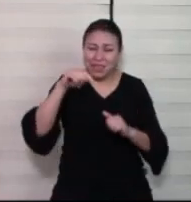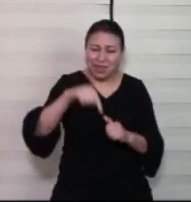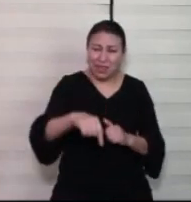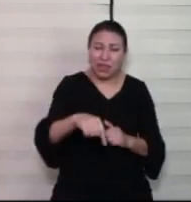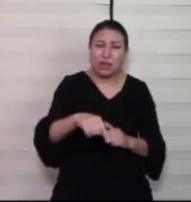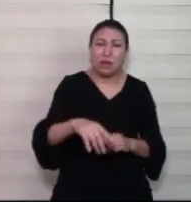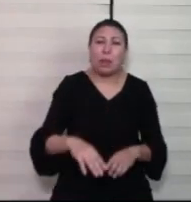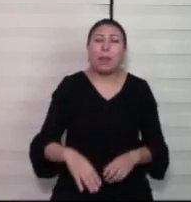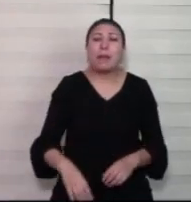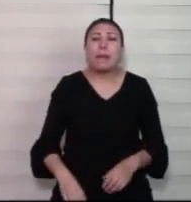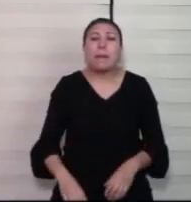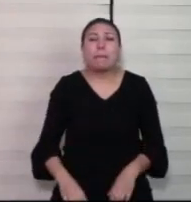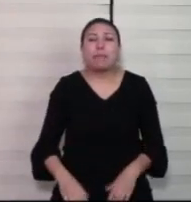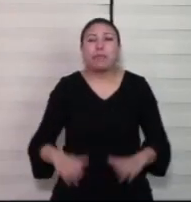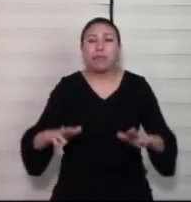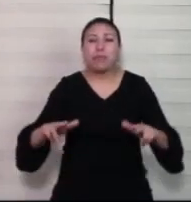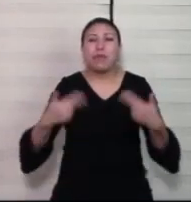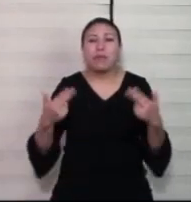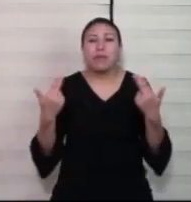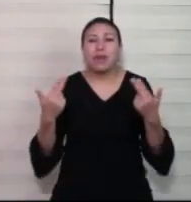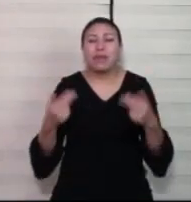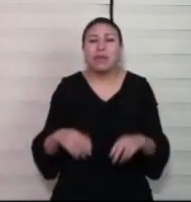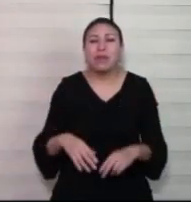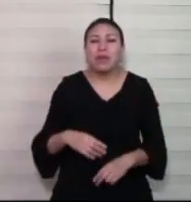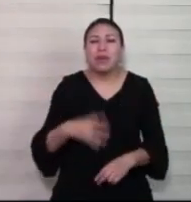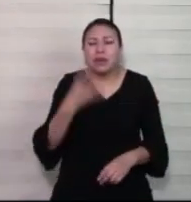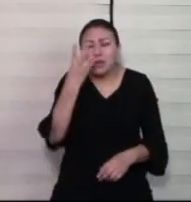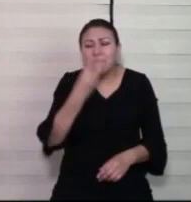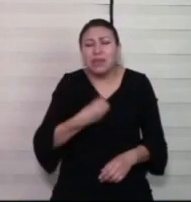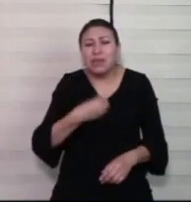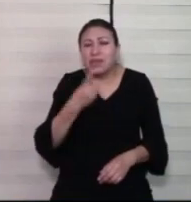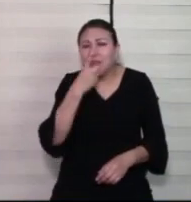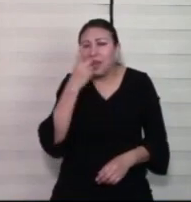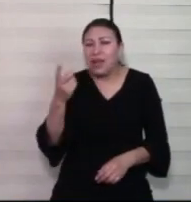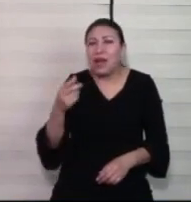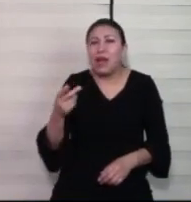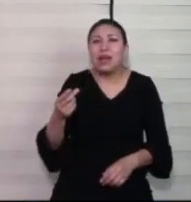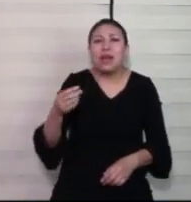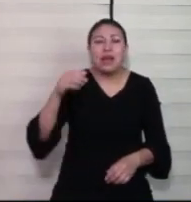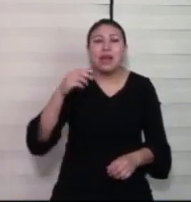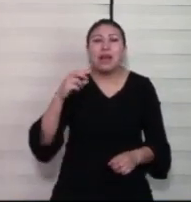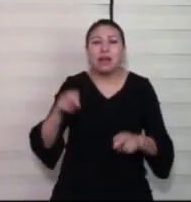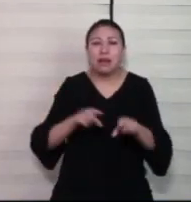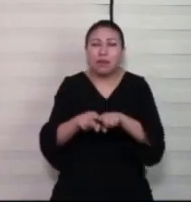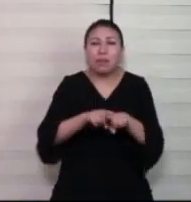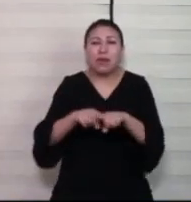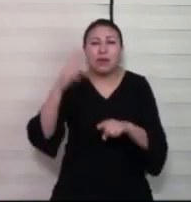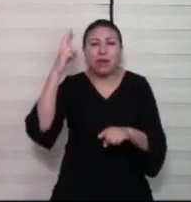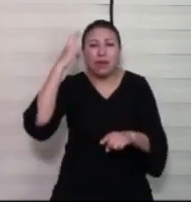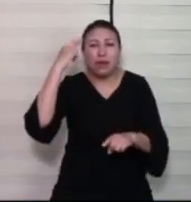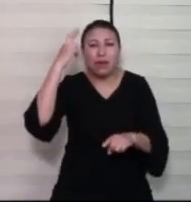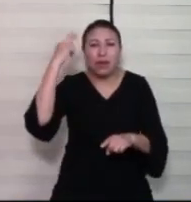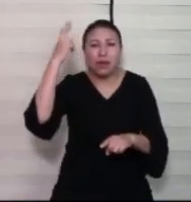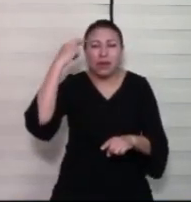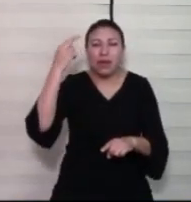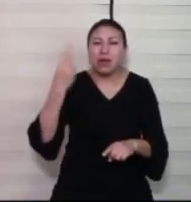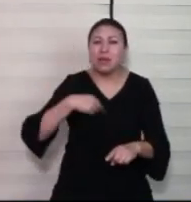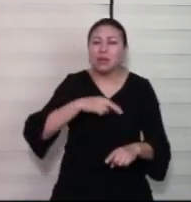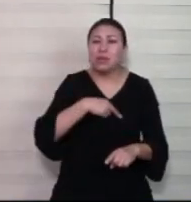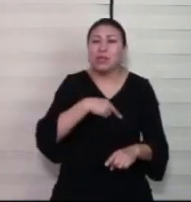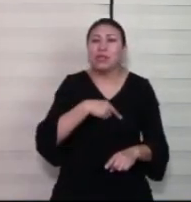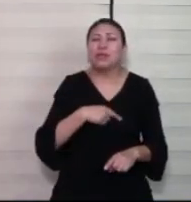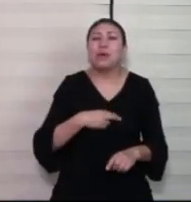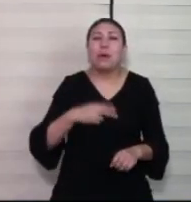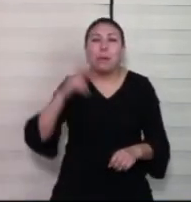líderes, decimos, qué triste si dijeran, el hermano René Zapata es nuestro pastor, tendrían que decir, y todo nos faltará,